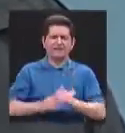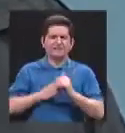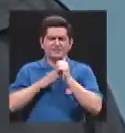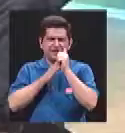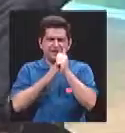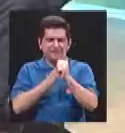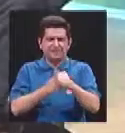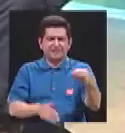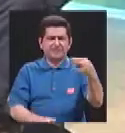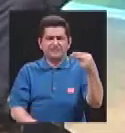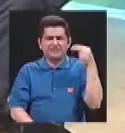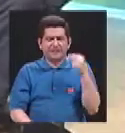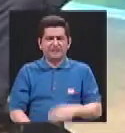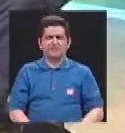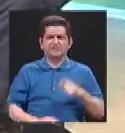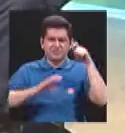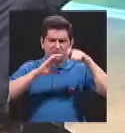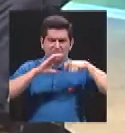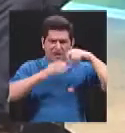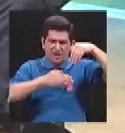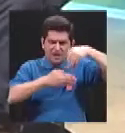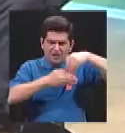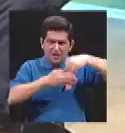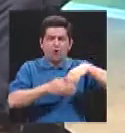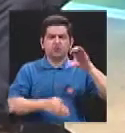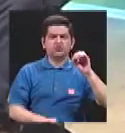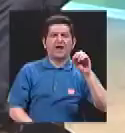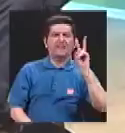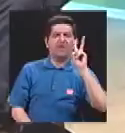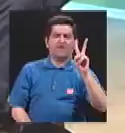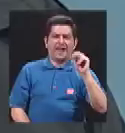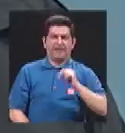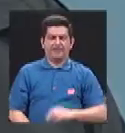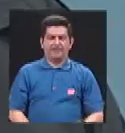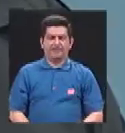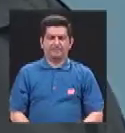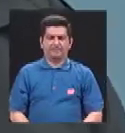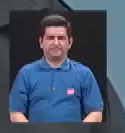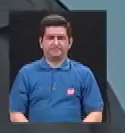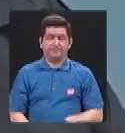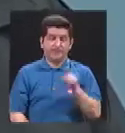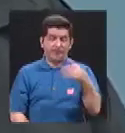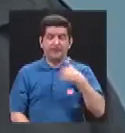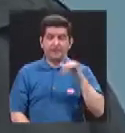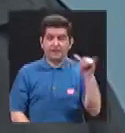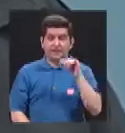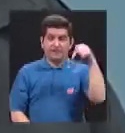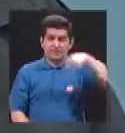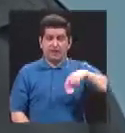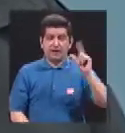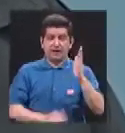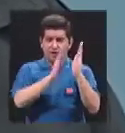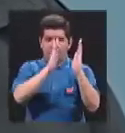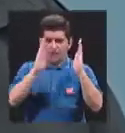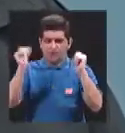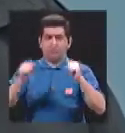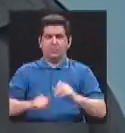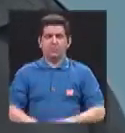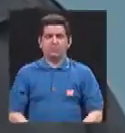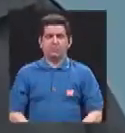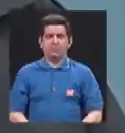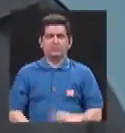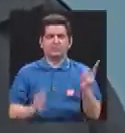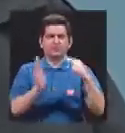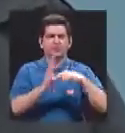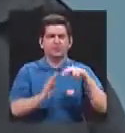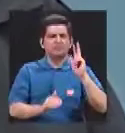pionero de la historia de la cinematografía, Osvaldo Valerín, a quien tuvimos también el Lunes de